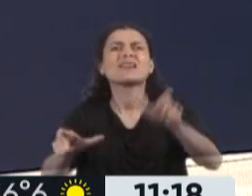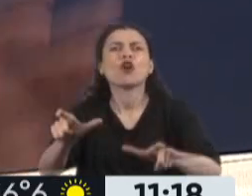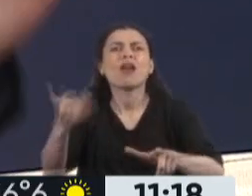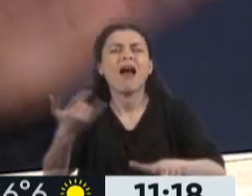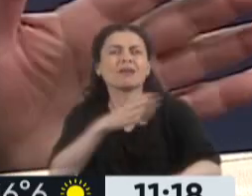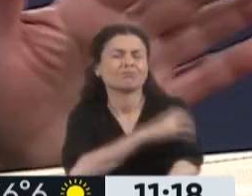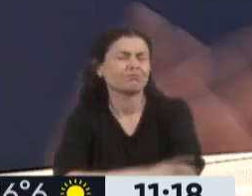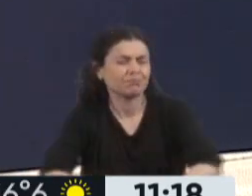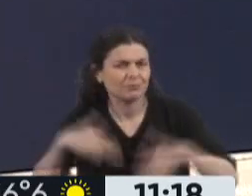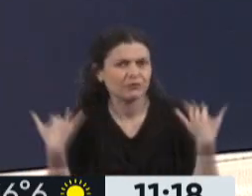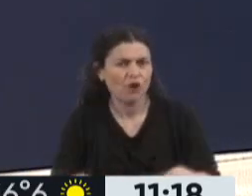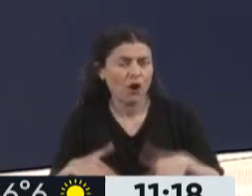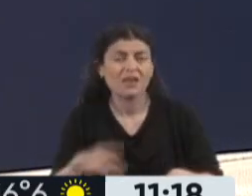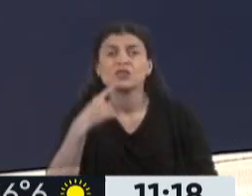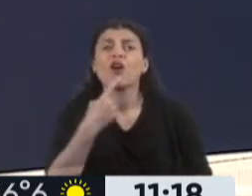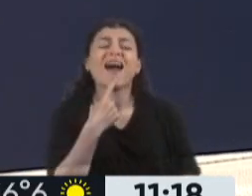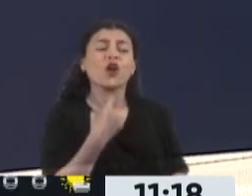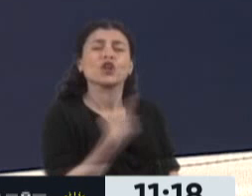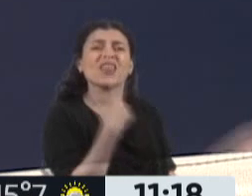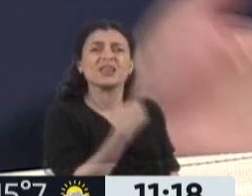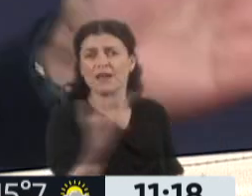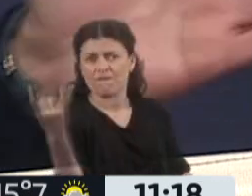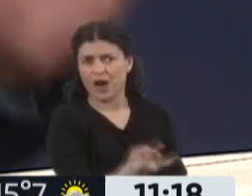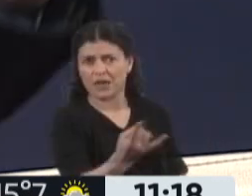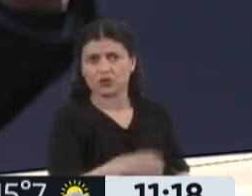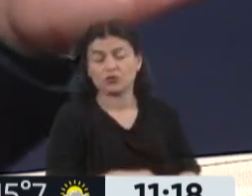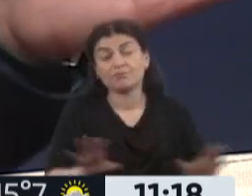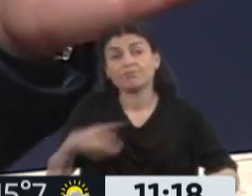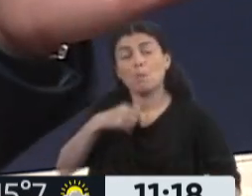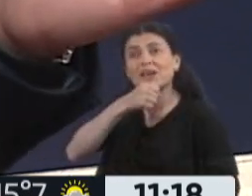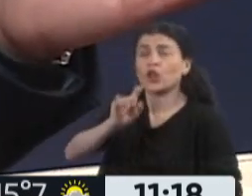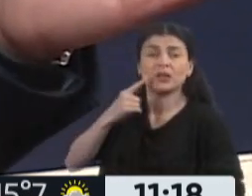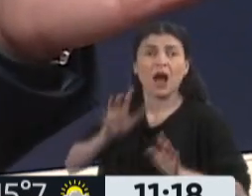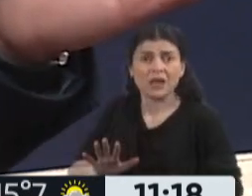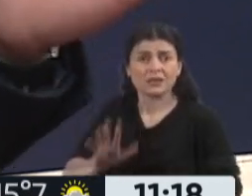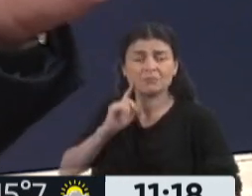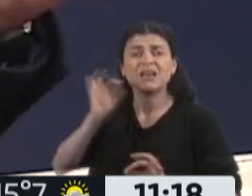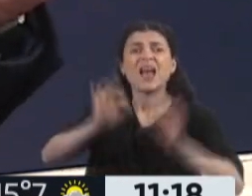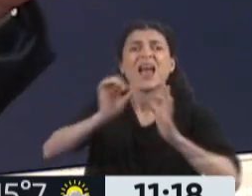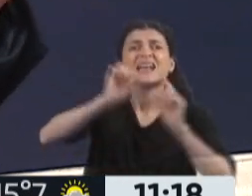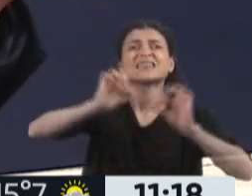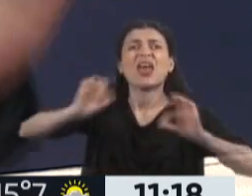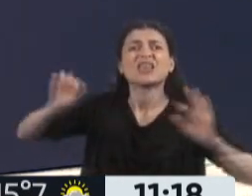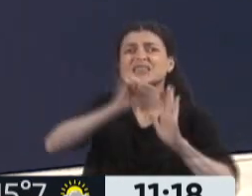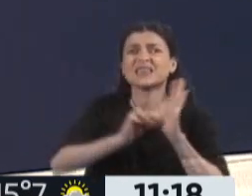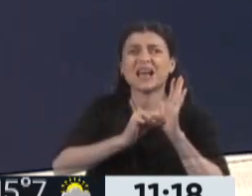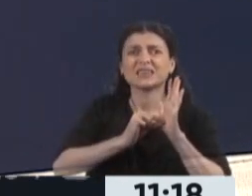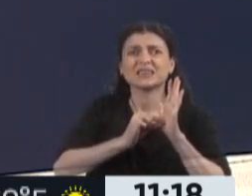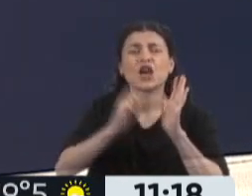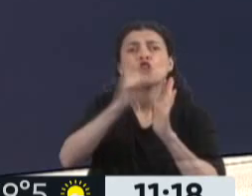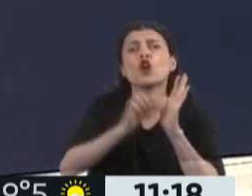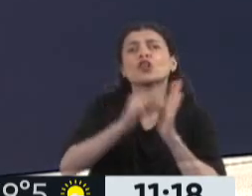falso. Eso es dato que está en todos los medios. Y Bueno, está bien. no en los medios, en las estadísticas. ¿Está bien? ¿Qué quiere que le